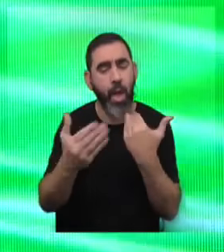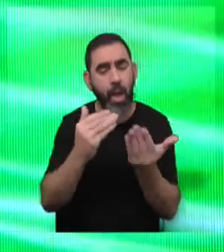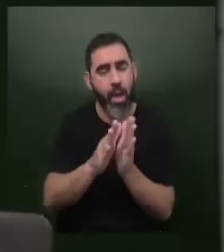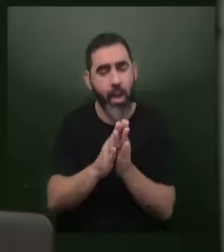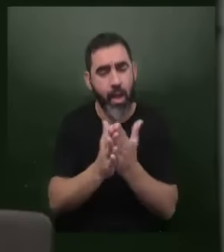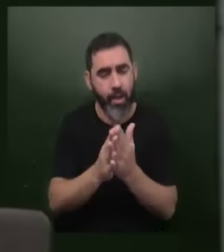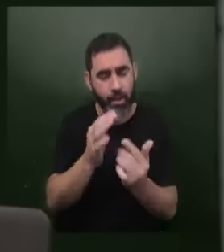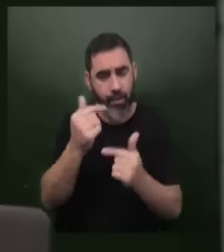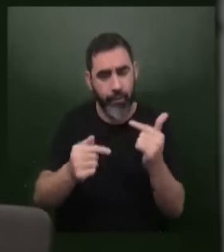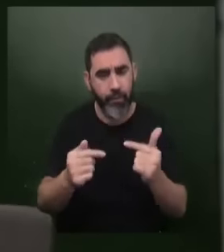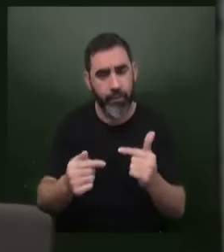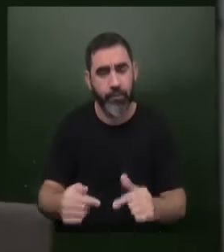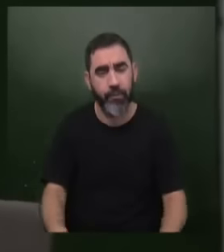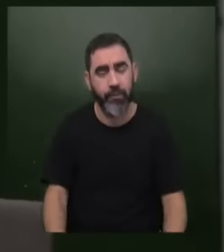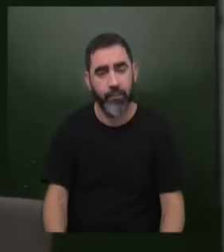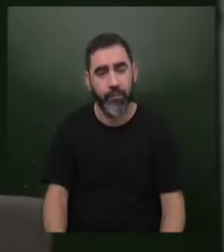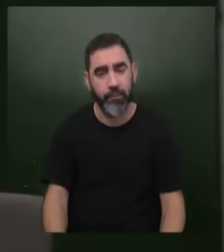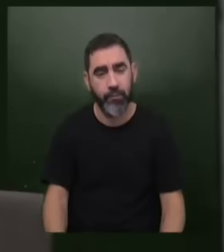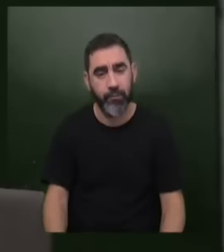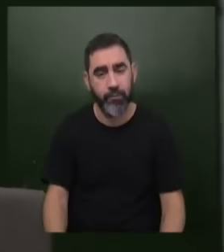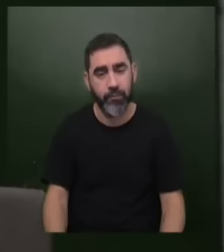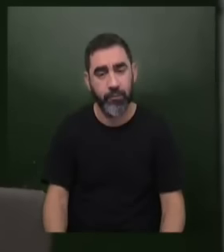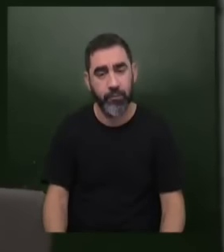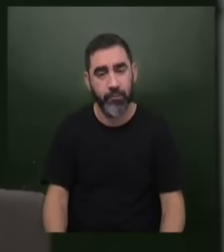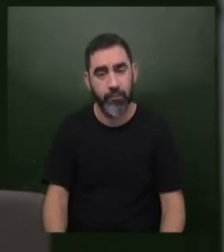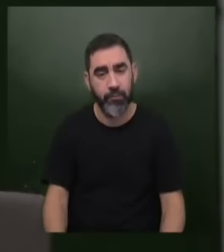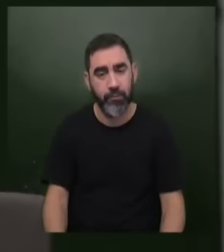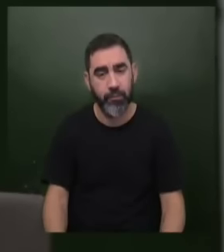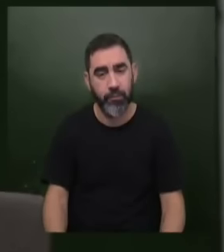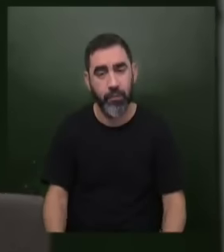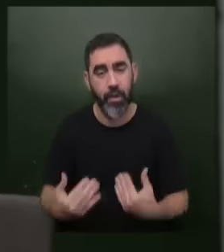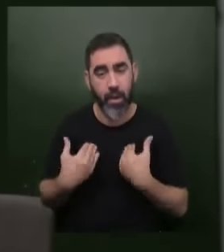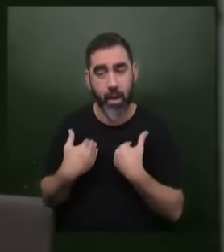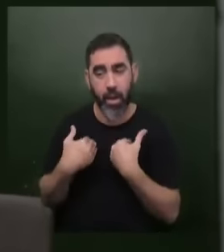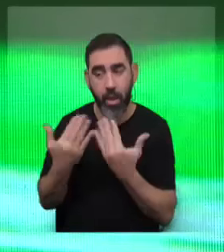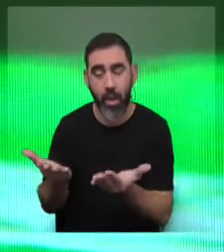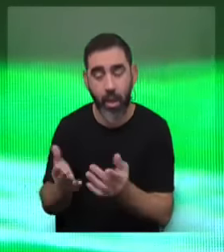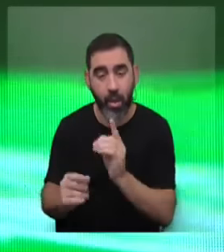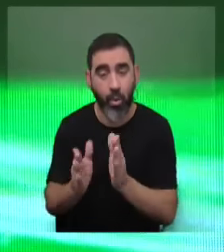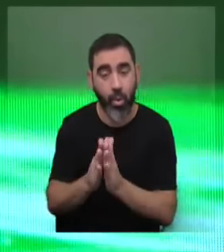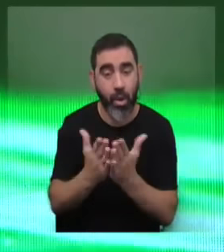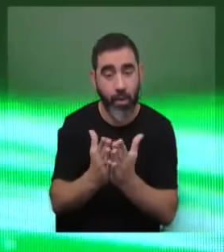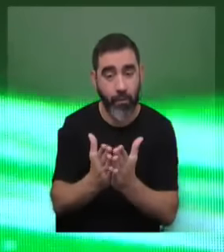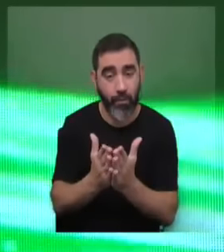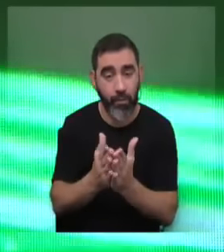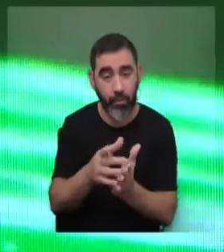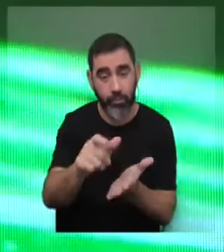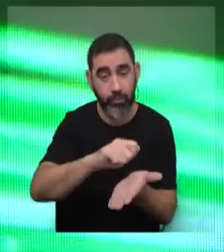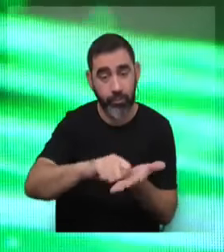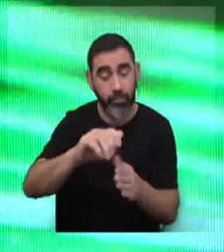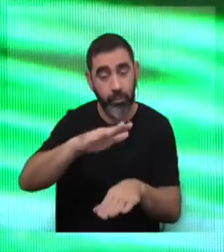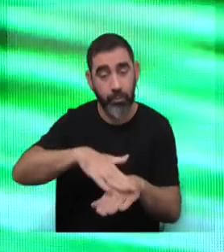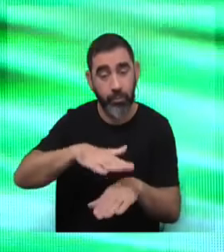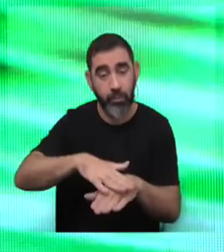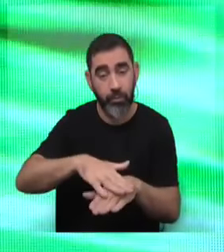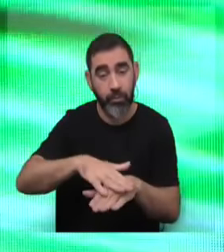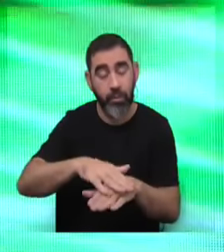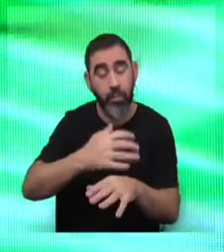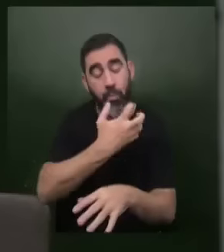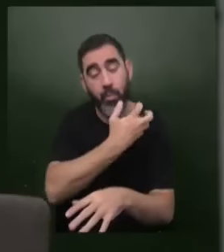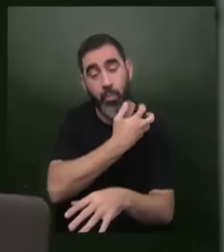hablando que que vamos a estar regalando que son su autoría que tiene que ver con la distribución de la